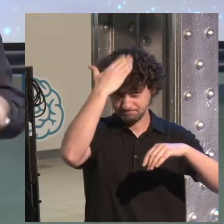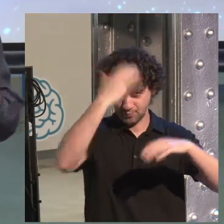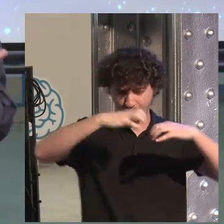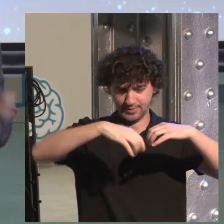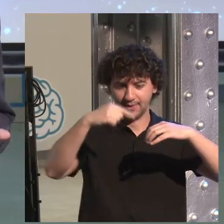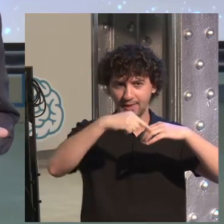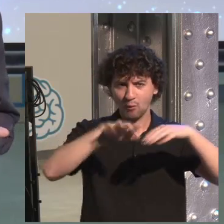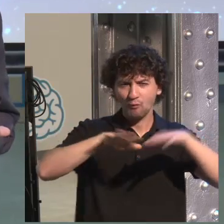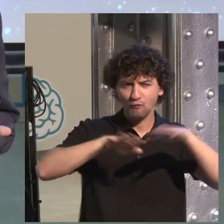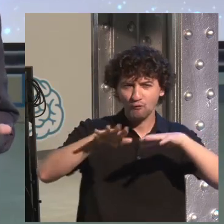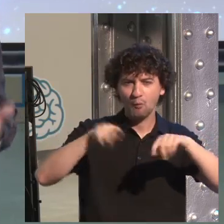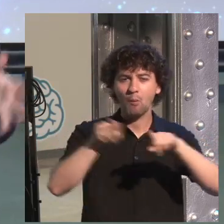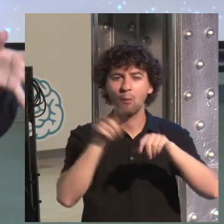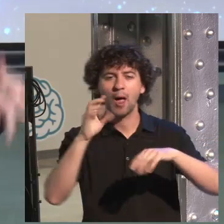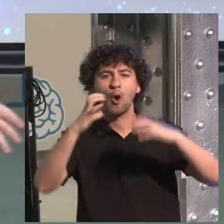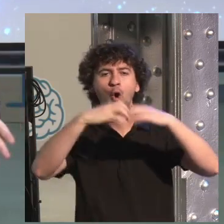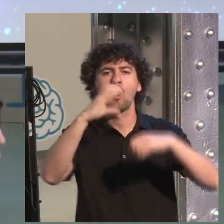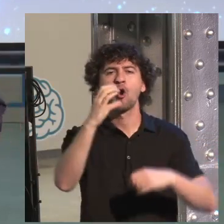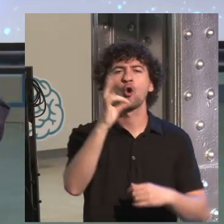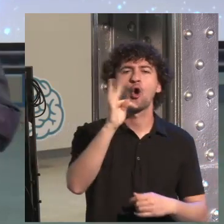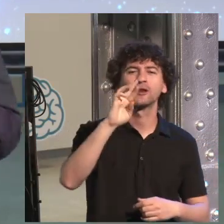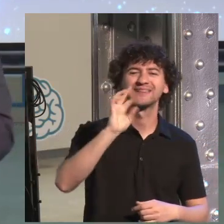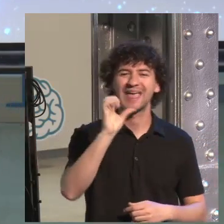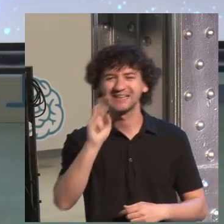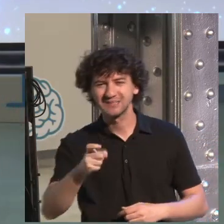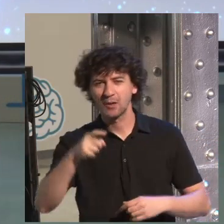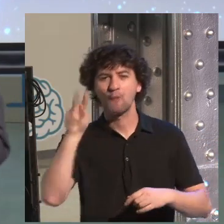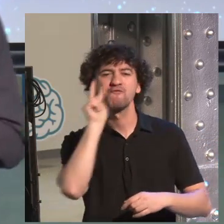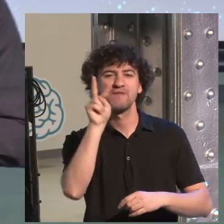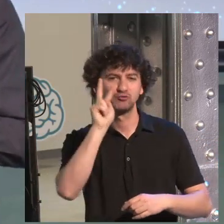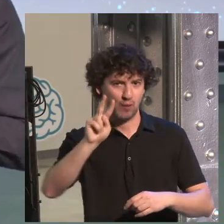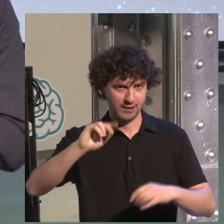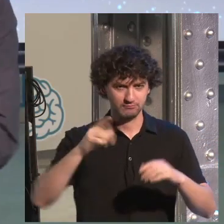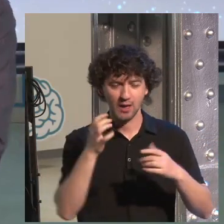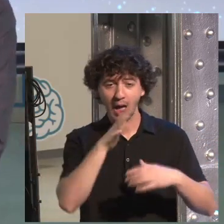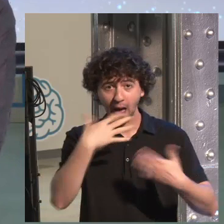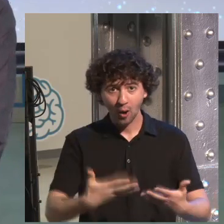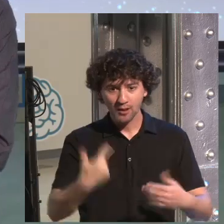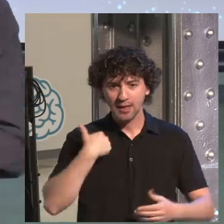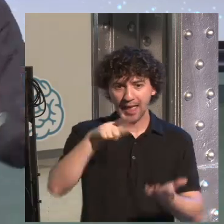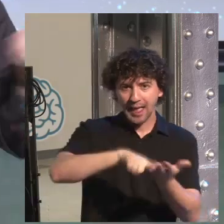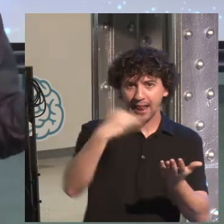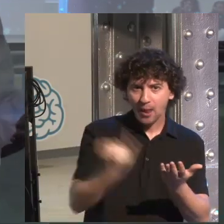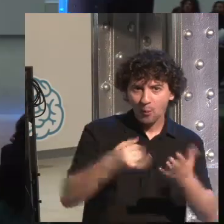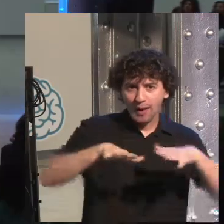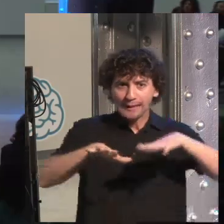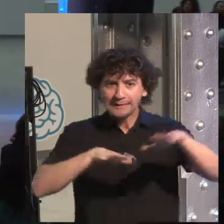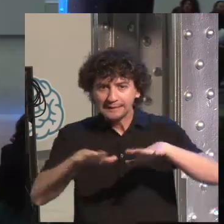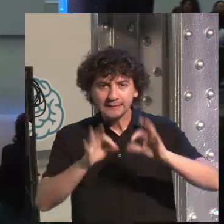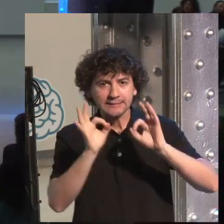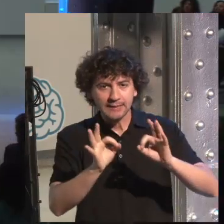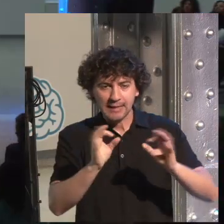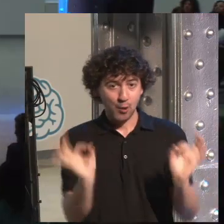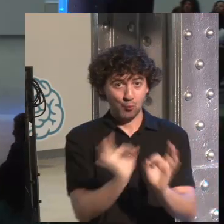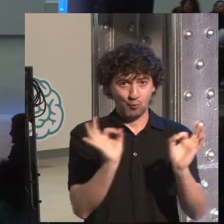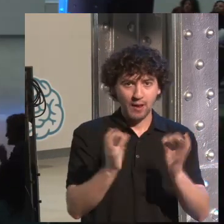denomina córtex visual primario, mientras que yo ahora también estoy utilizando el lenguaje, así que tengo activas otras partes, como por